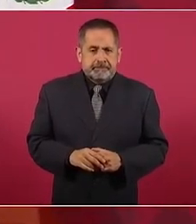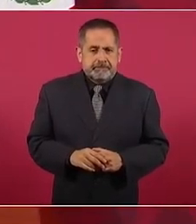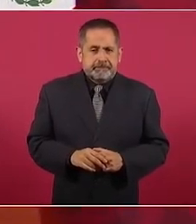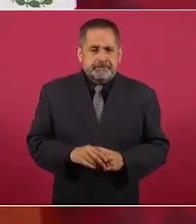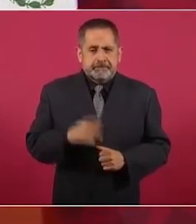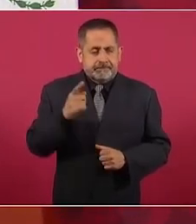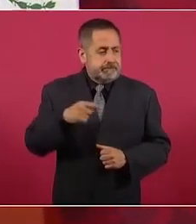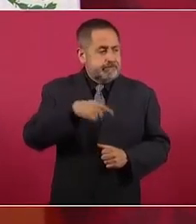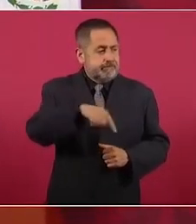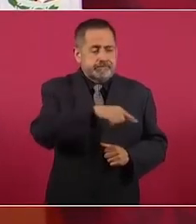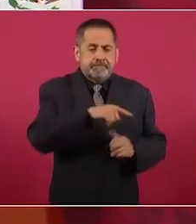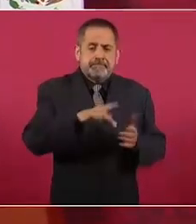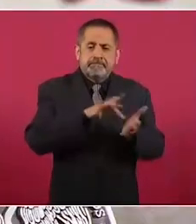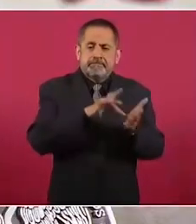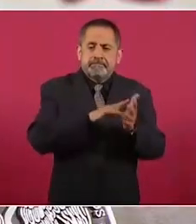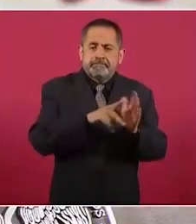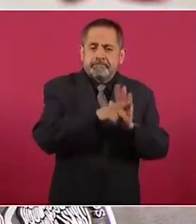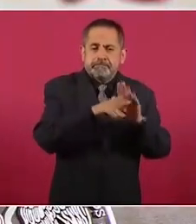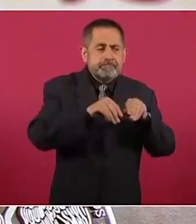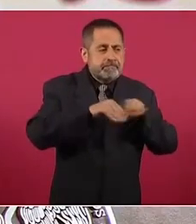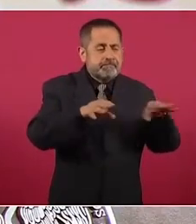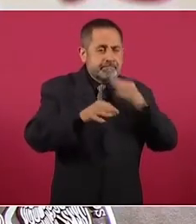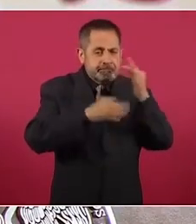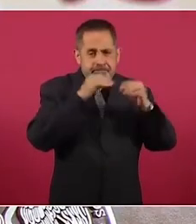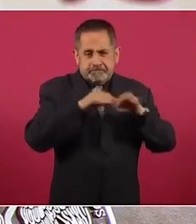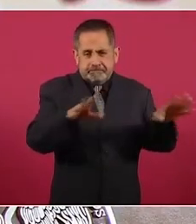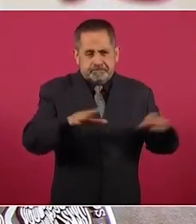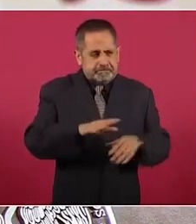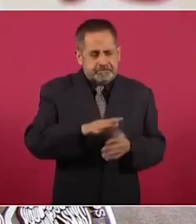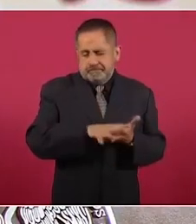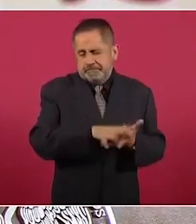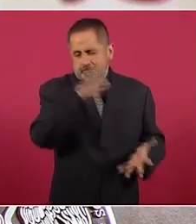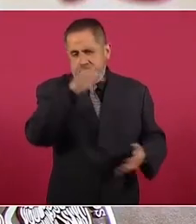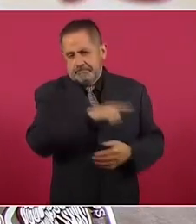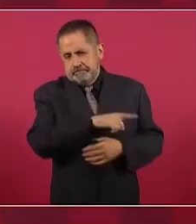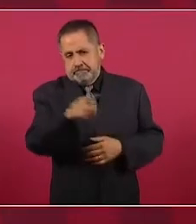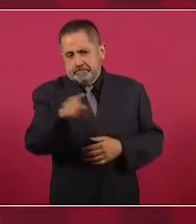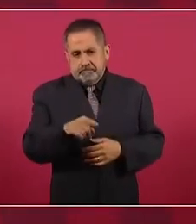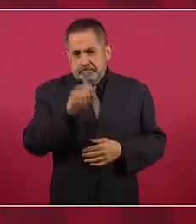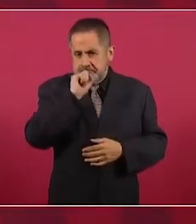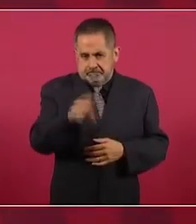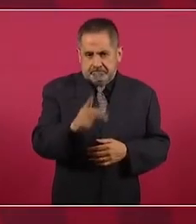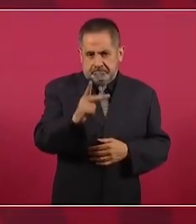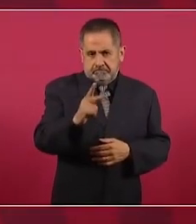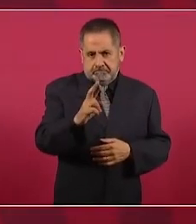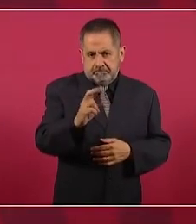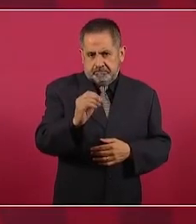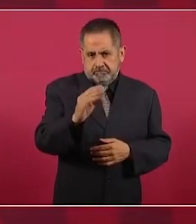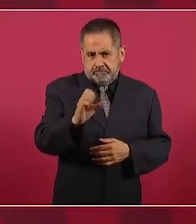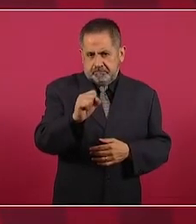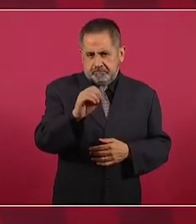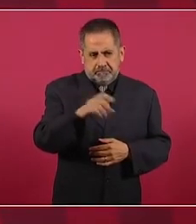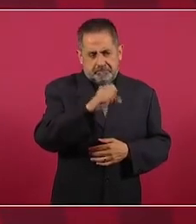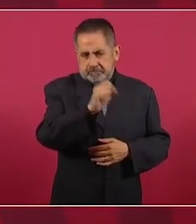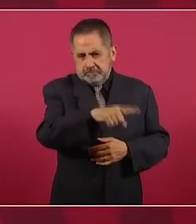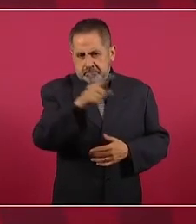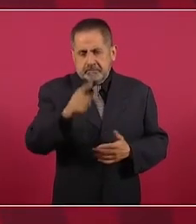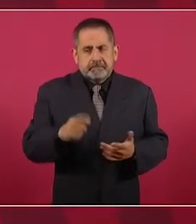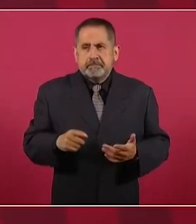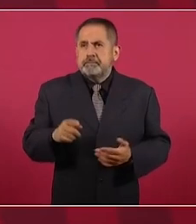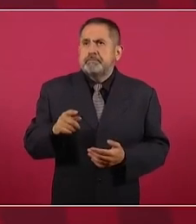los medios de información en general y proceso también